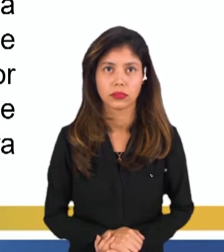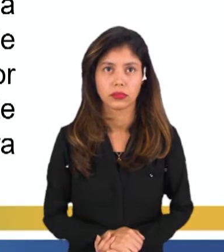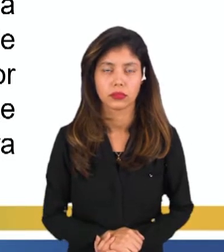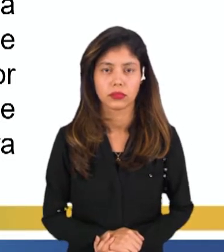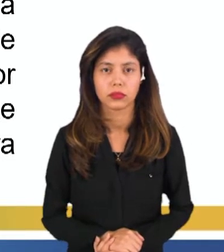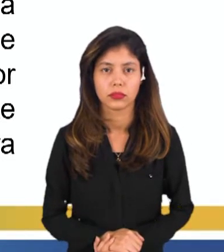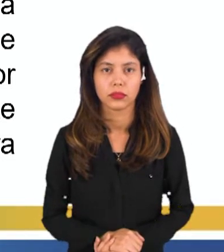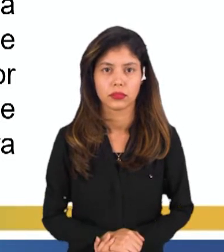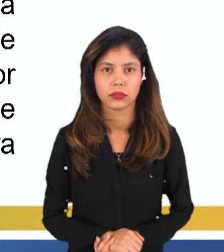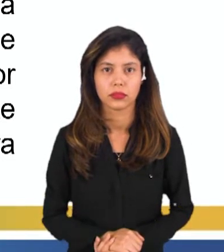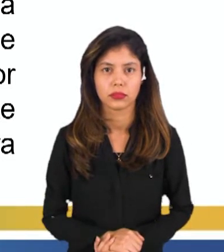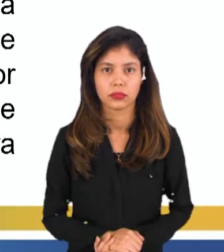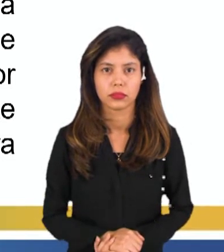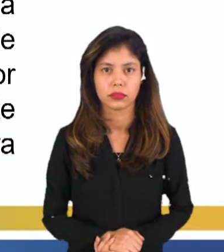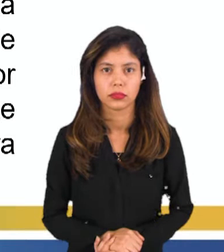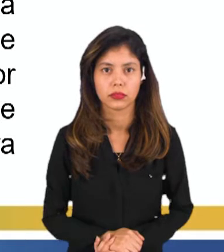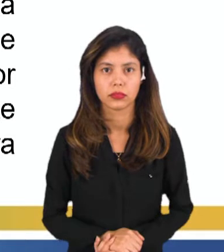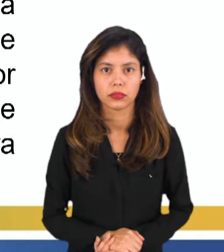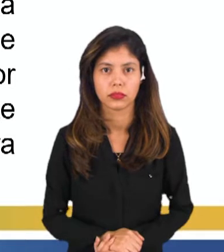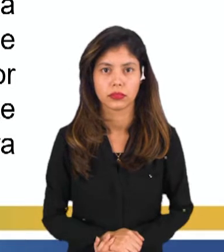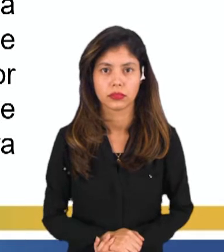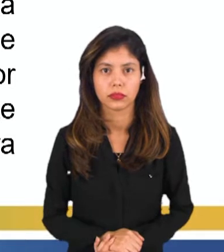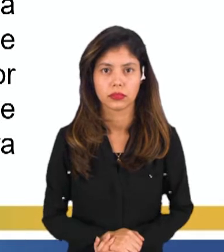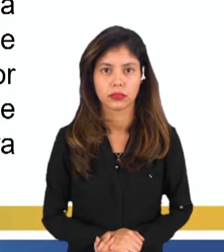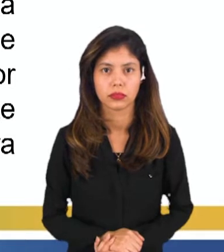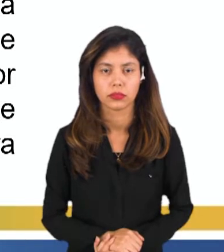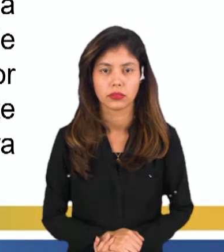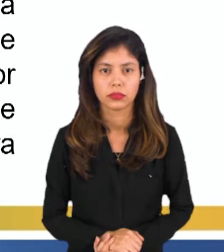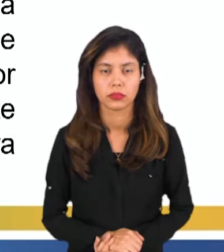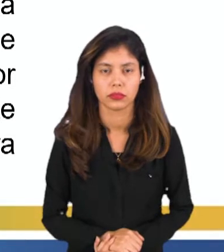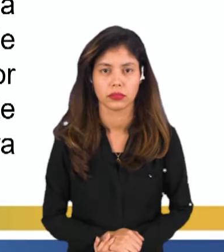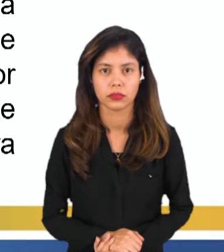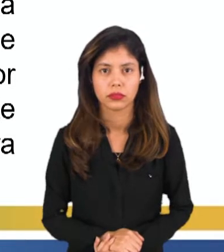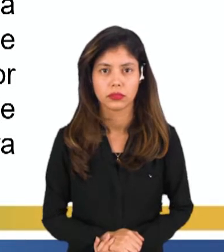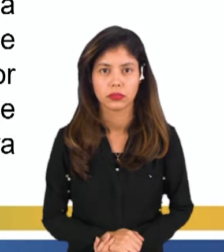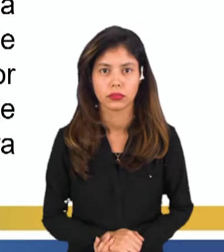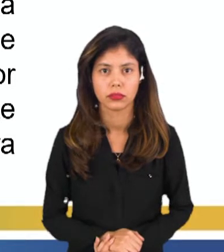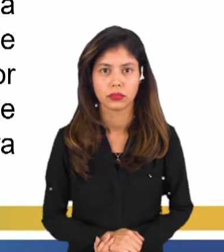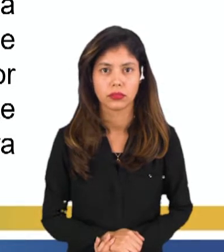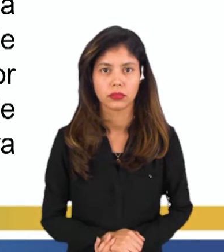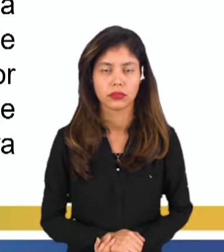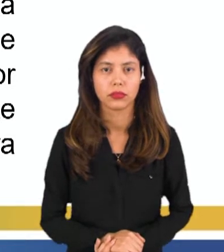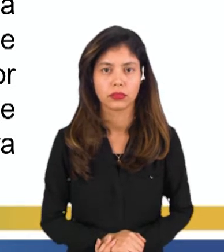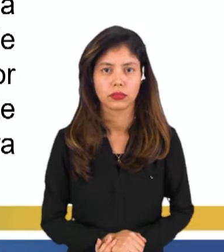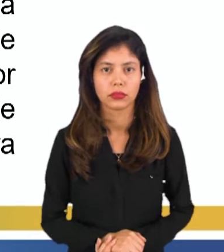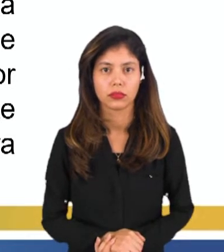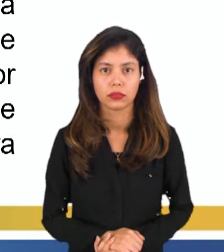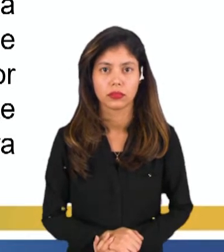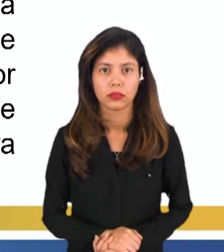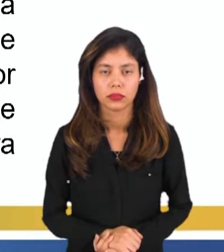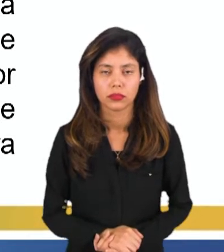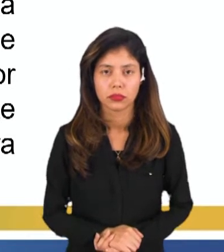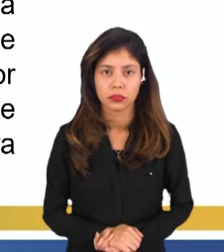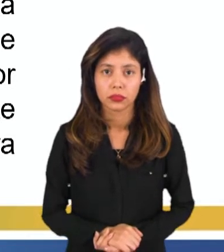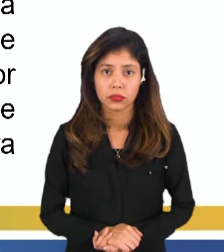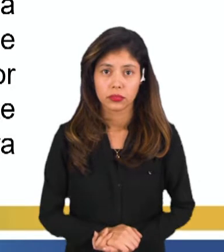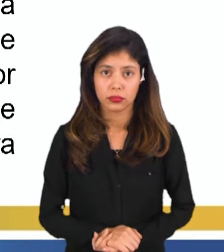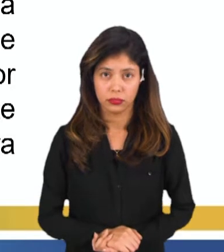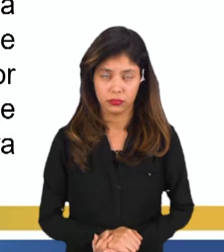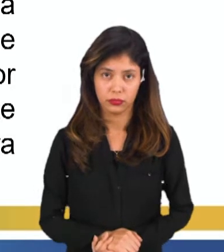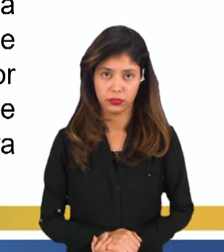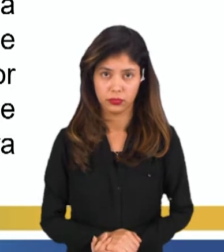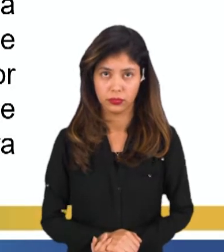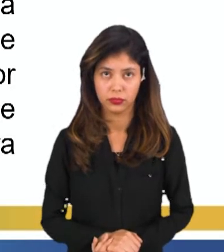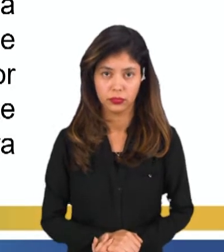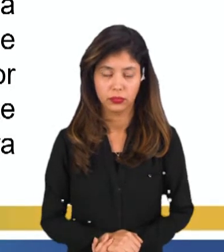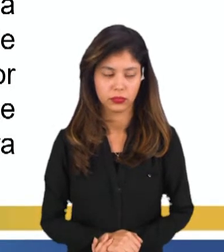entonces presidente de Chile, Salvador Allende, originalmente un seudónimo a la elección del nombre